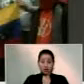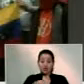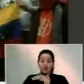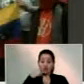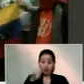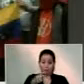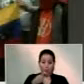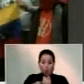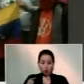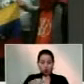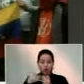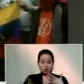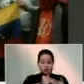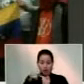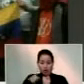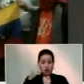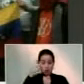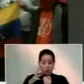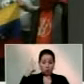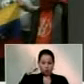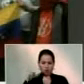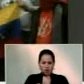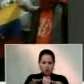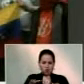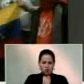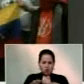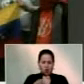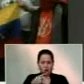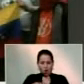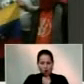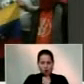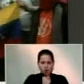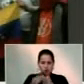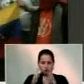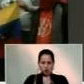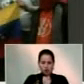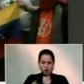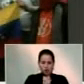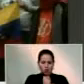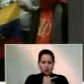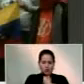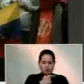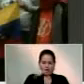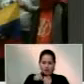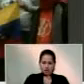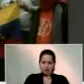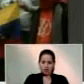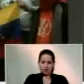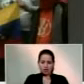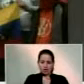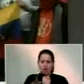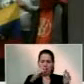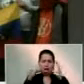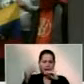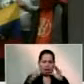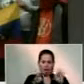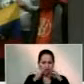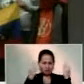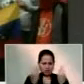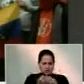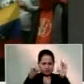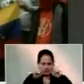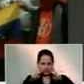actividades aquí en la ciudad de Washington, reunirse con grupos de estudiantes de otras universidades locales también para familiarizarlos y